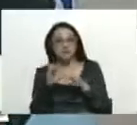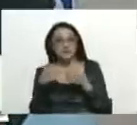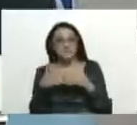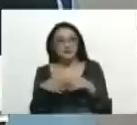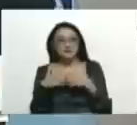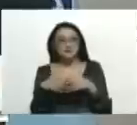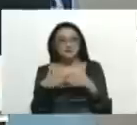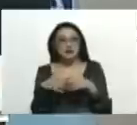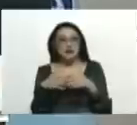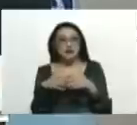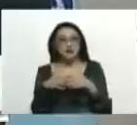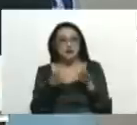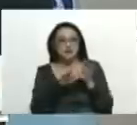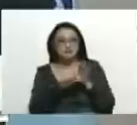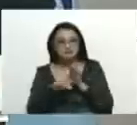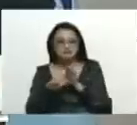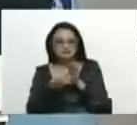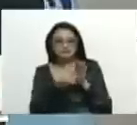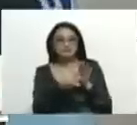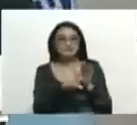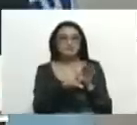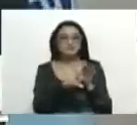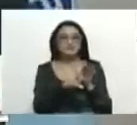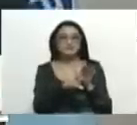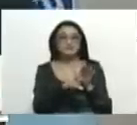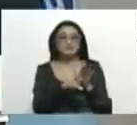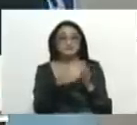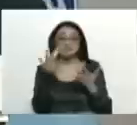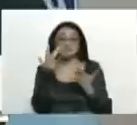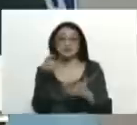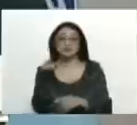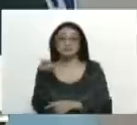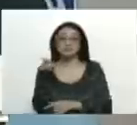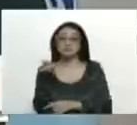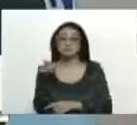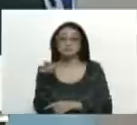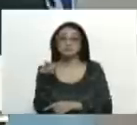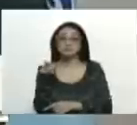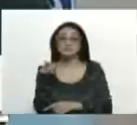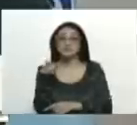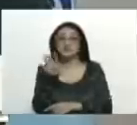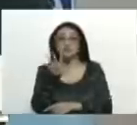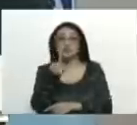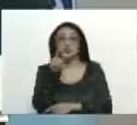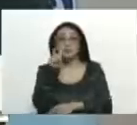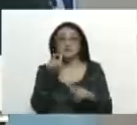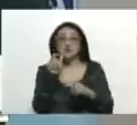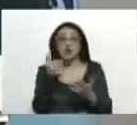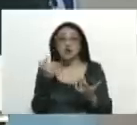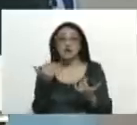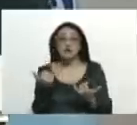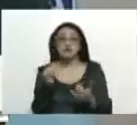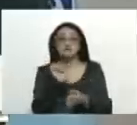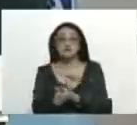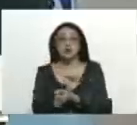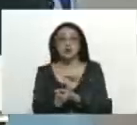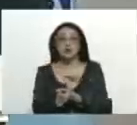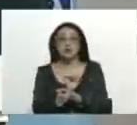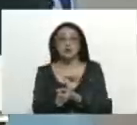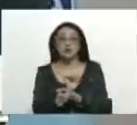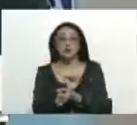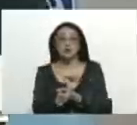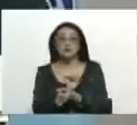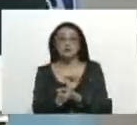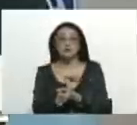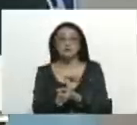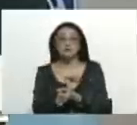empresario delinquir véase en el espejo de estas 51 personas privadas